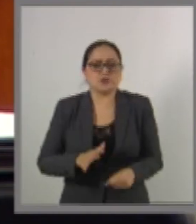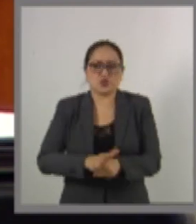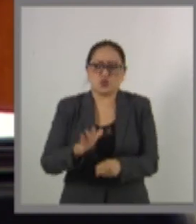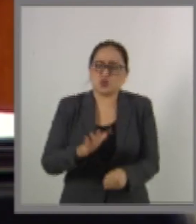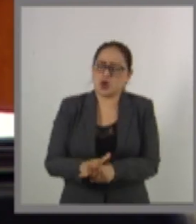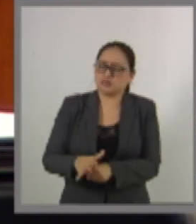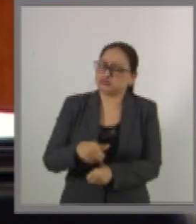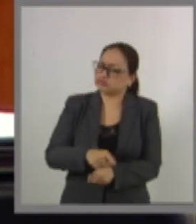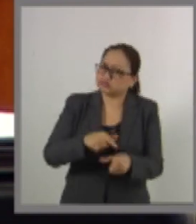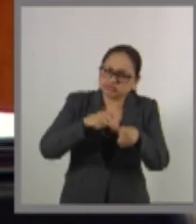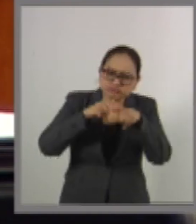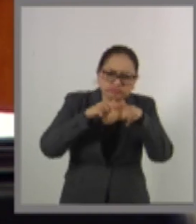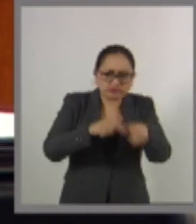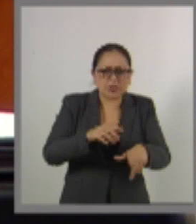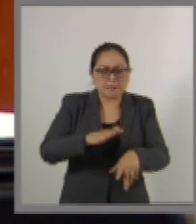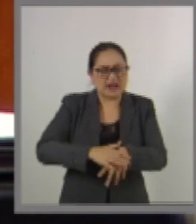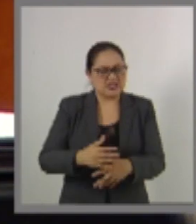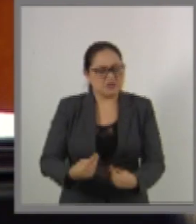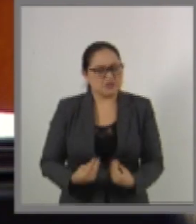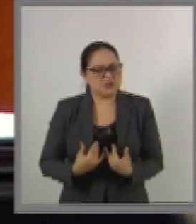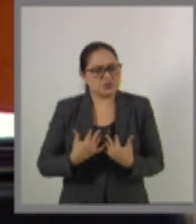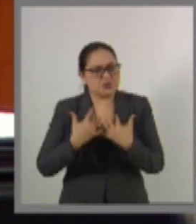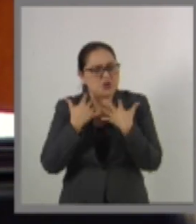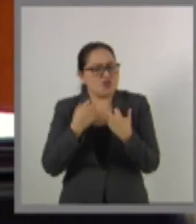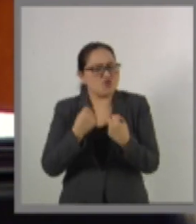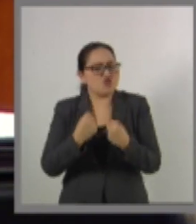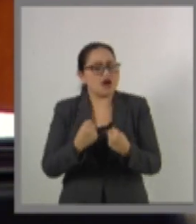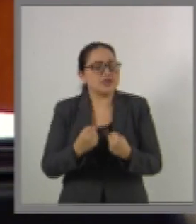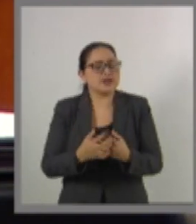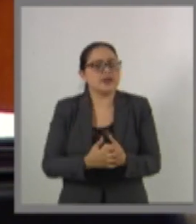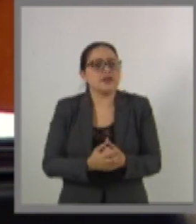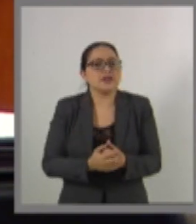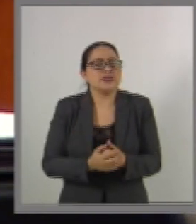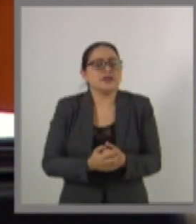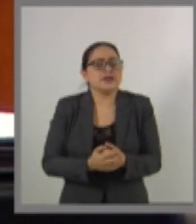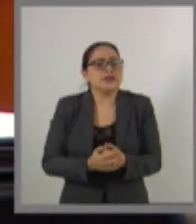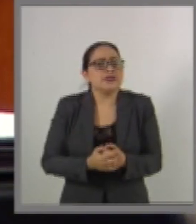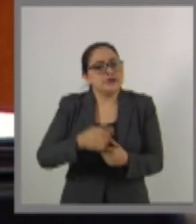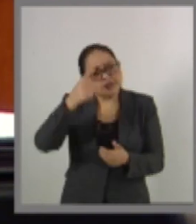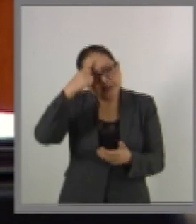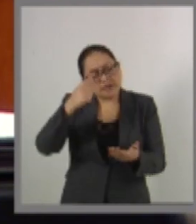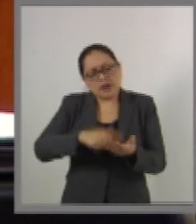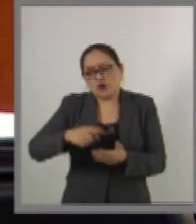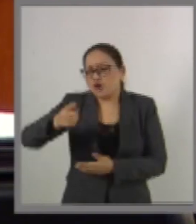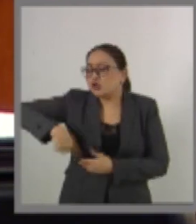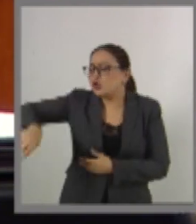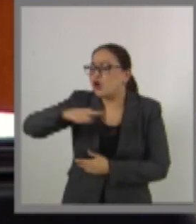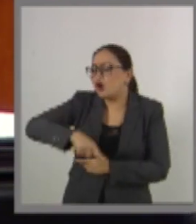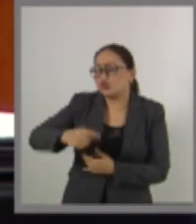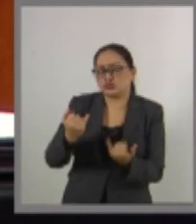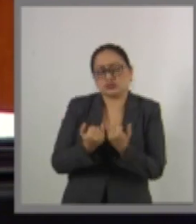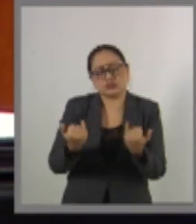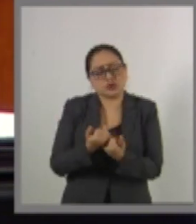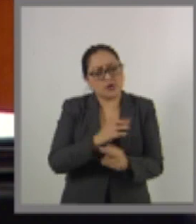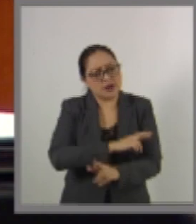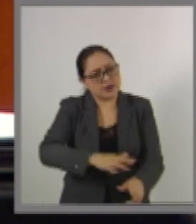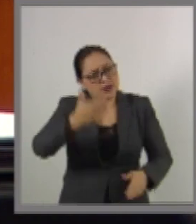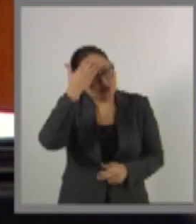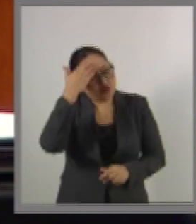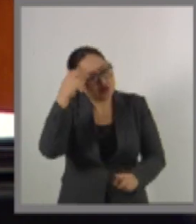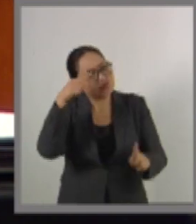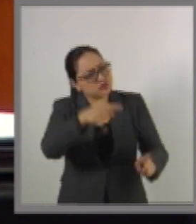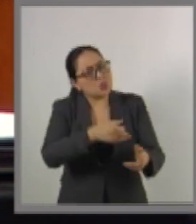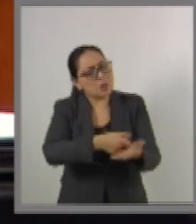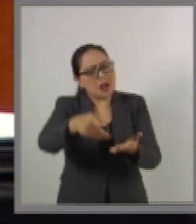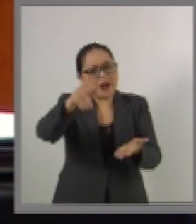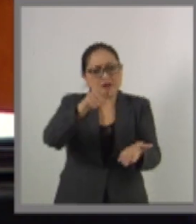regresó con un espíritu fortalecido. Creo que todos le reconocemos su gallardía